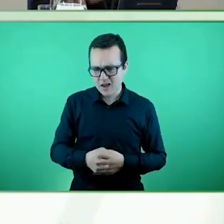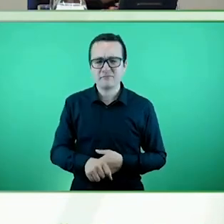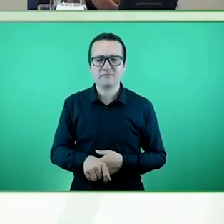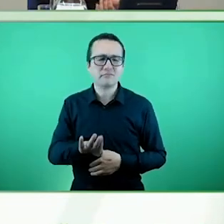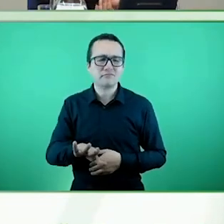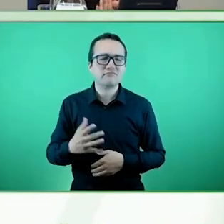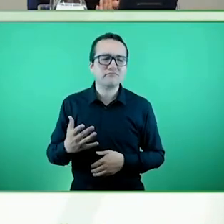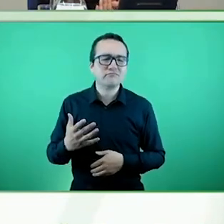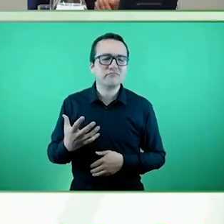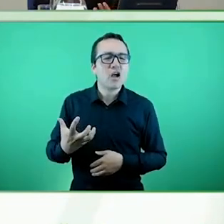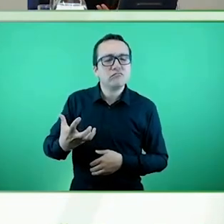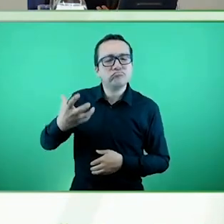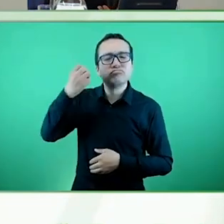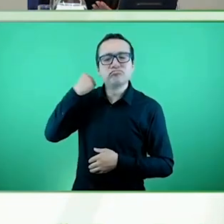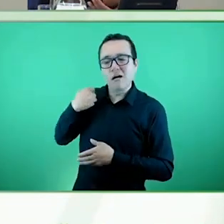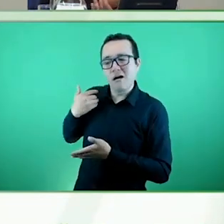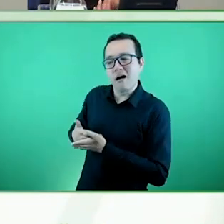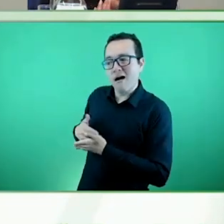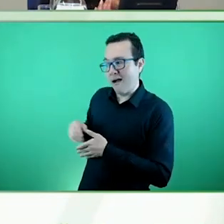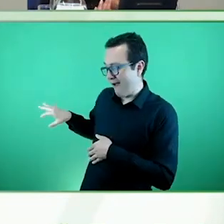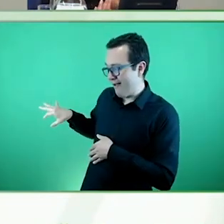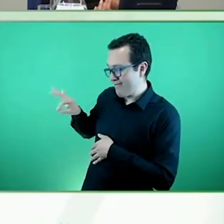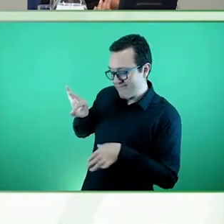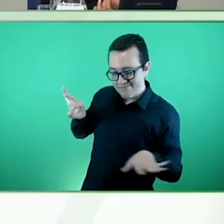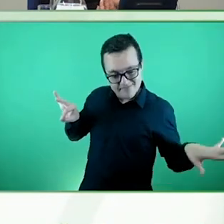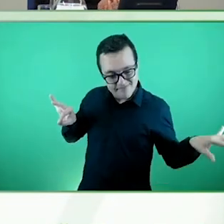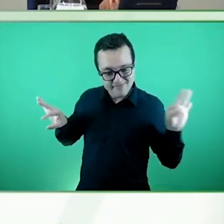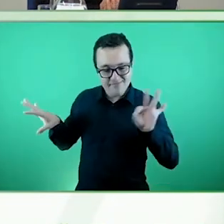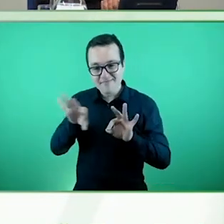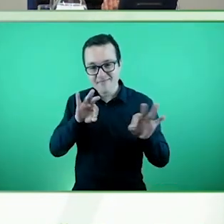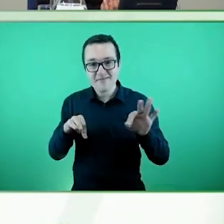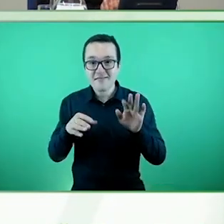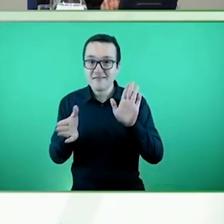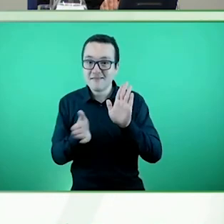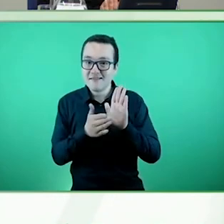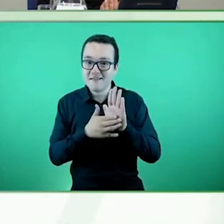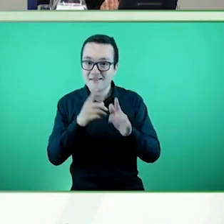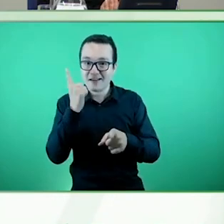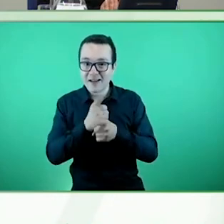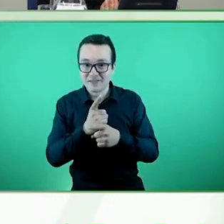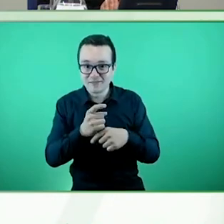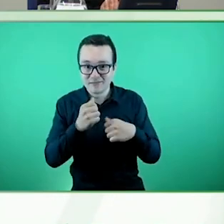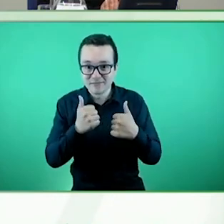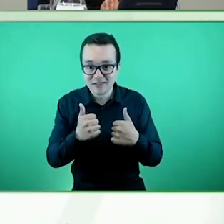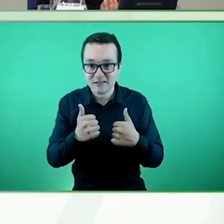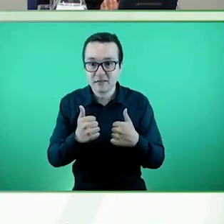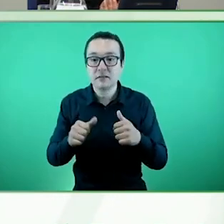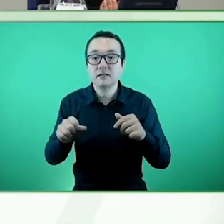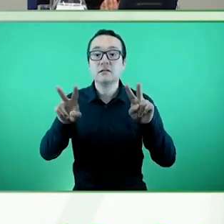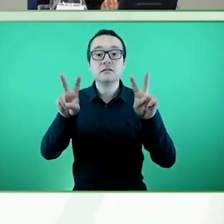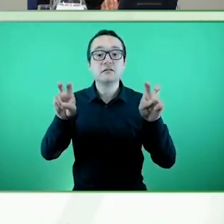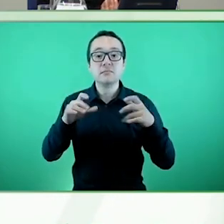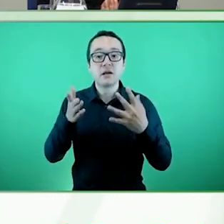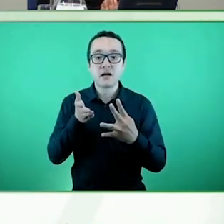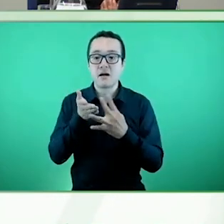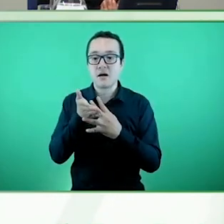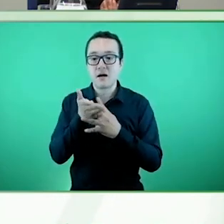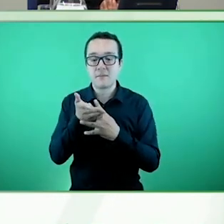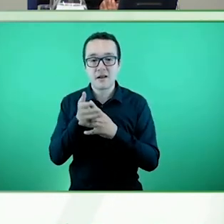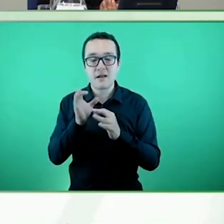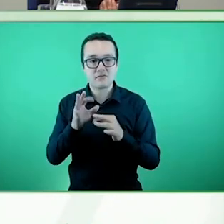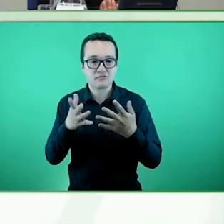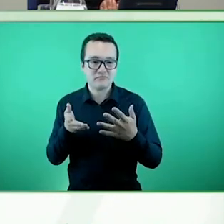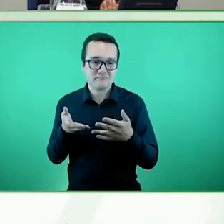coleccionamos algunas en la región para el América Accesible, el cual de antemano les invito a que se